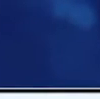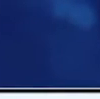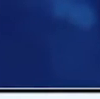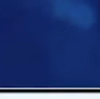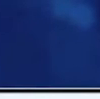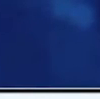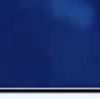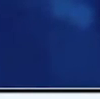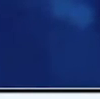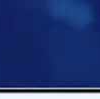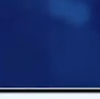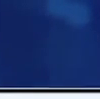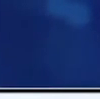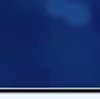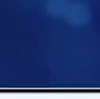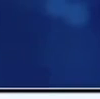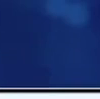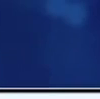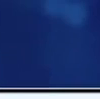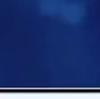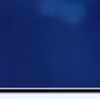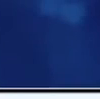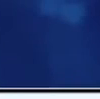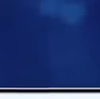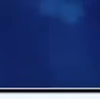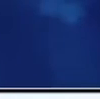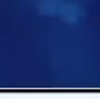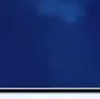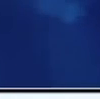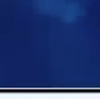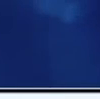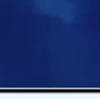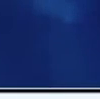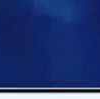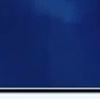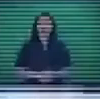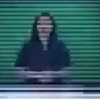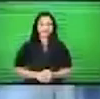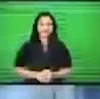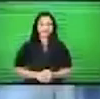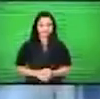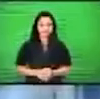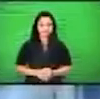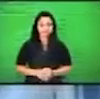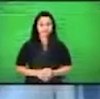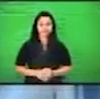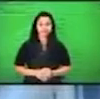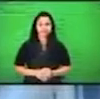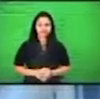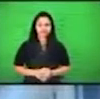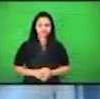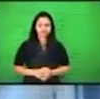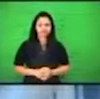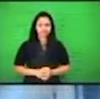quiero desearles a todos. Muchas gracias. Muchas gracias, Laura. Bueno, excelente la presentación. Creo que el tema